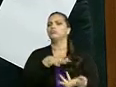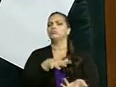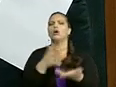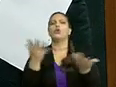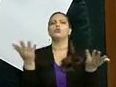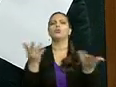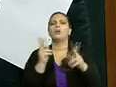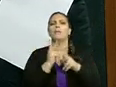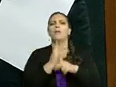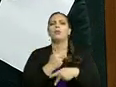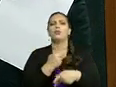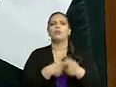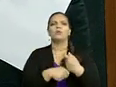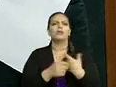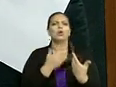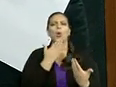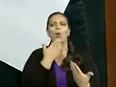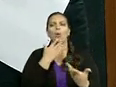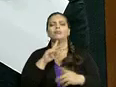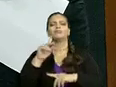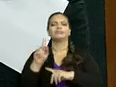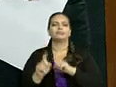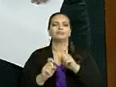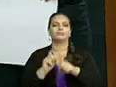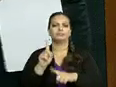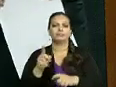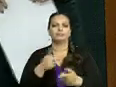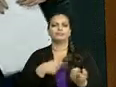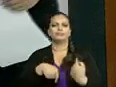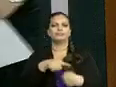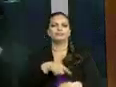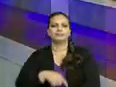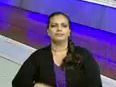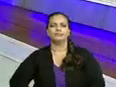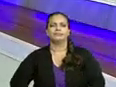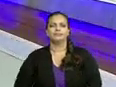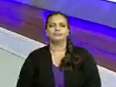Una interesante entrevista que no pueden perderse. Ya regresamos.